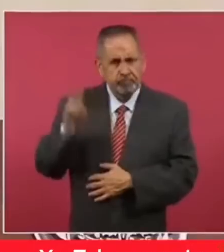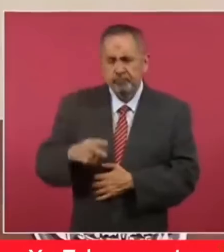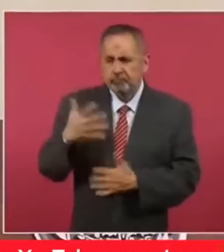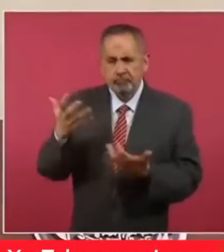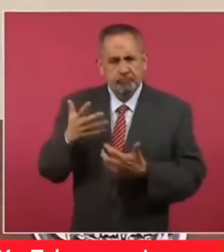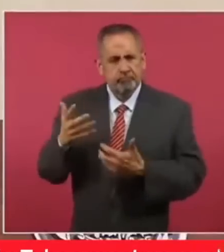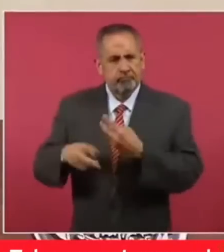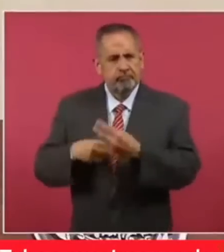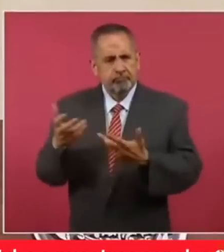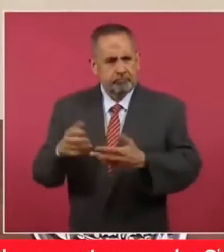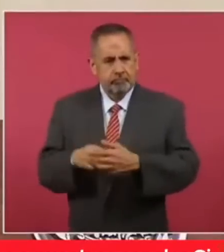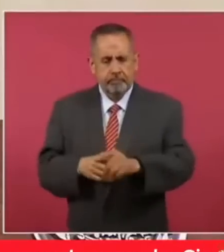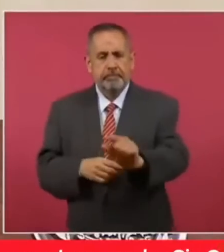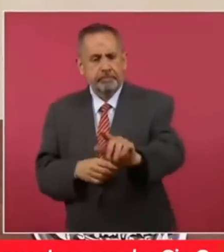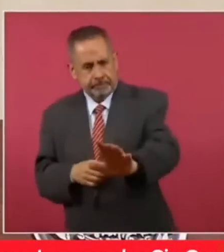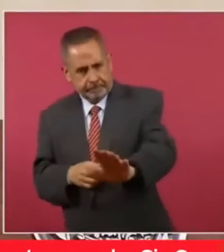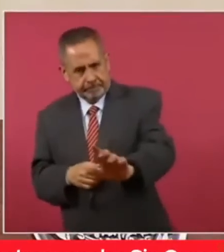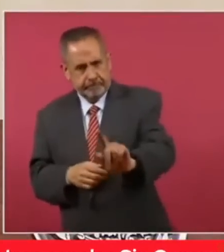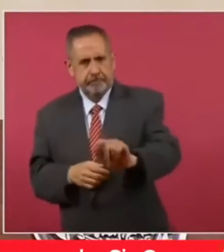Entonces,